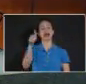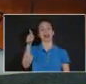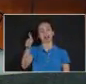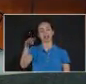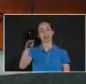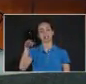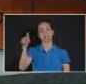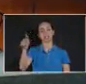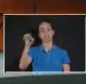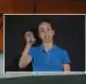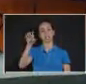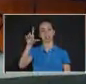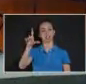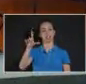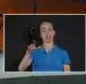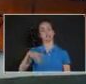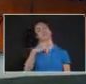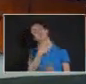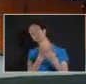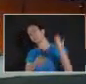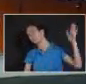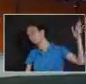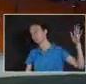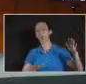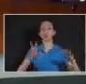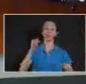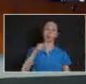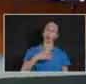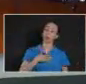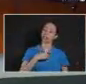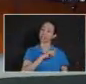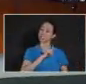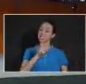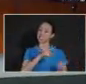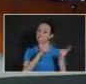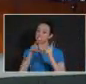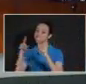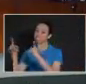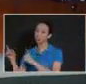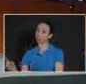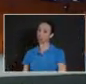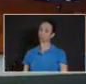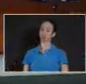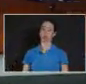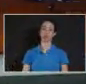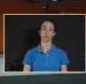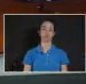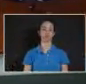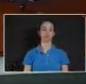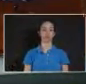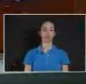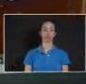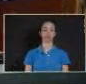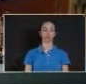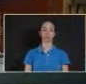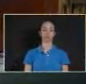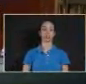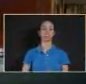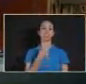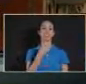regrésate, no me estés coqueando. Bueno, no le, ese pasaje, esa palabra no la vas a encontrar, pero le